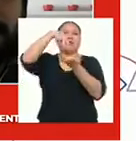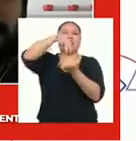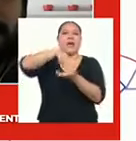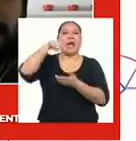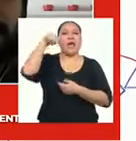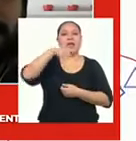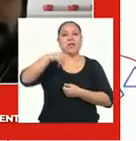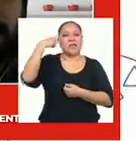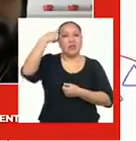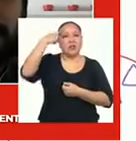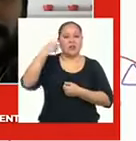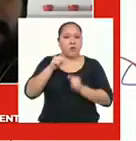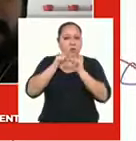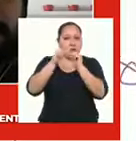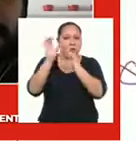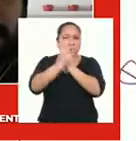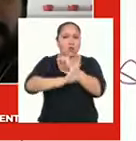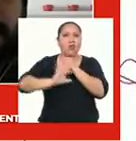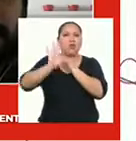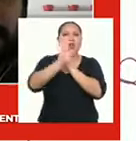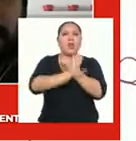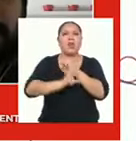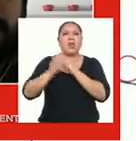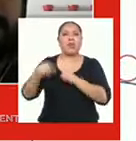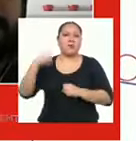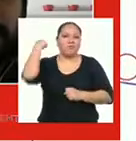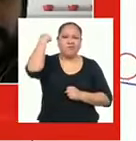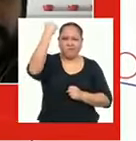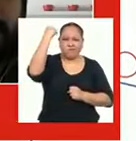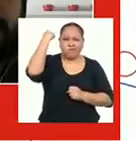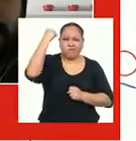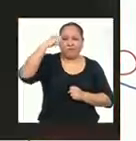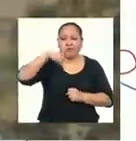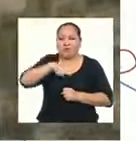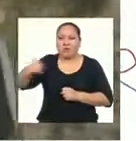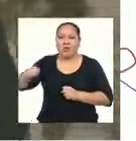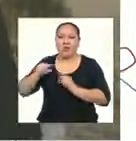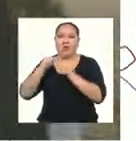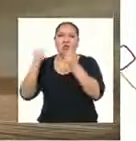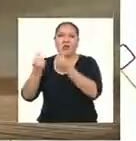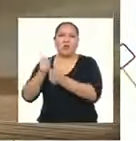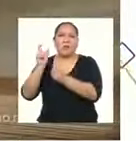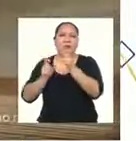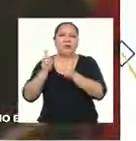razón por la que sigo defendiendo, sigo protestando por esas personas.